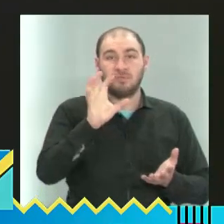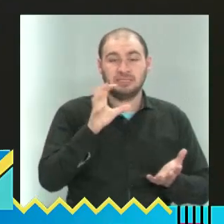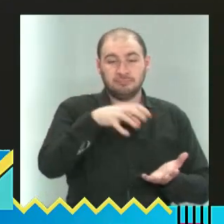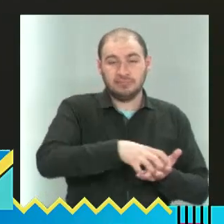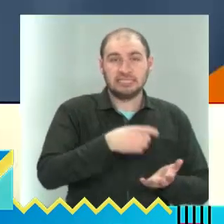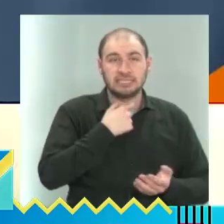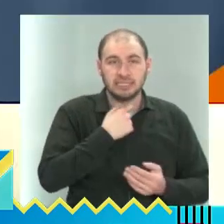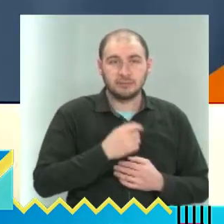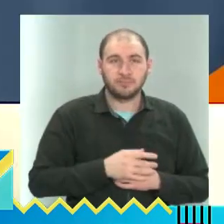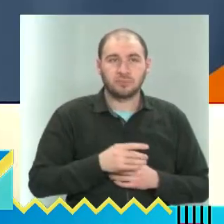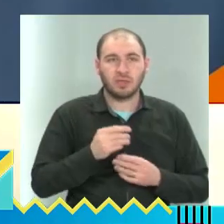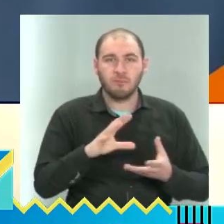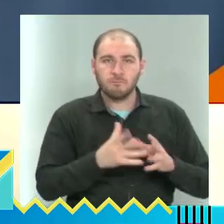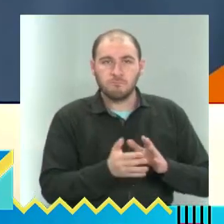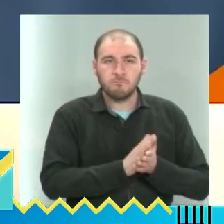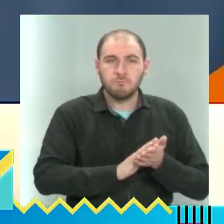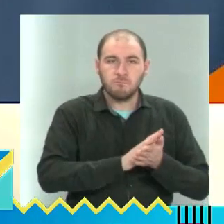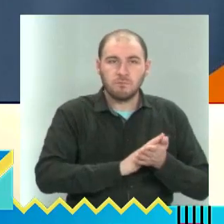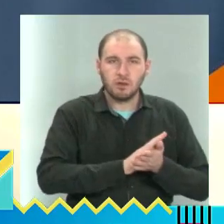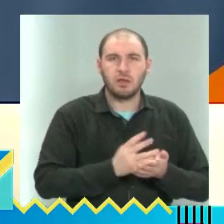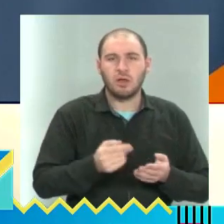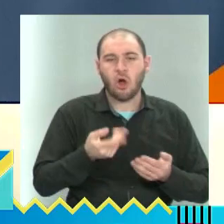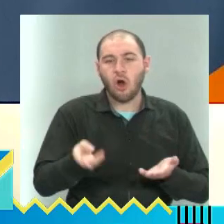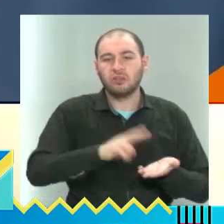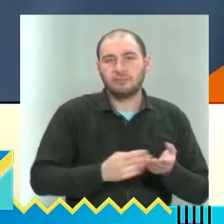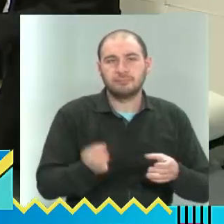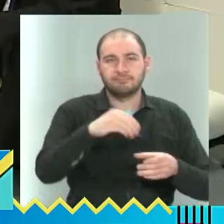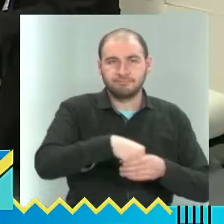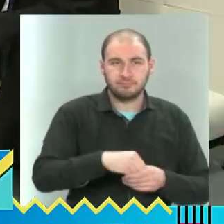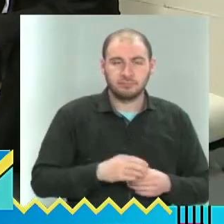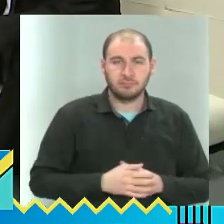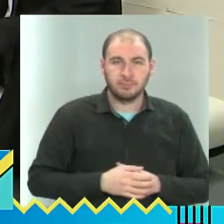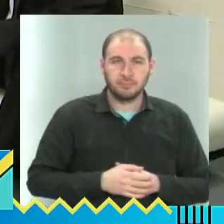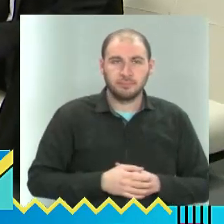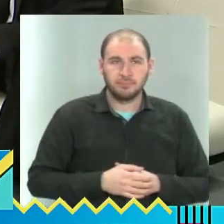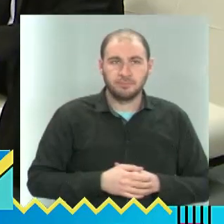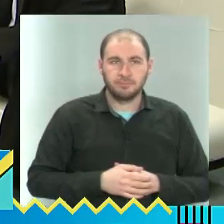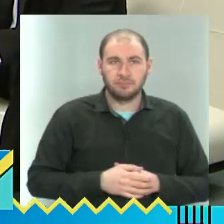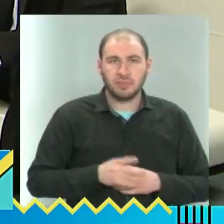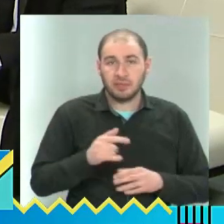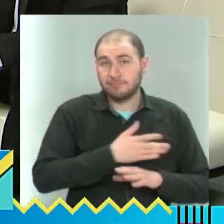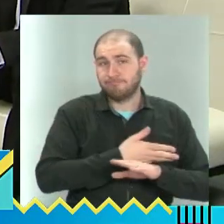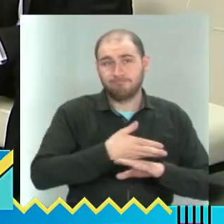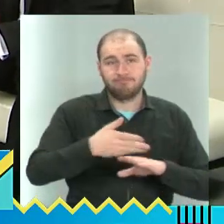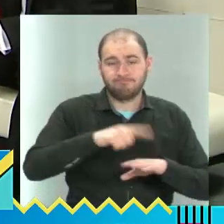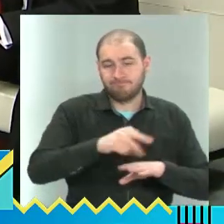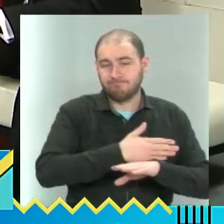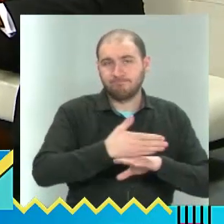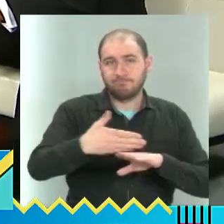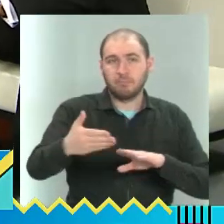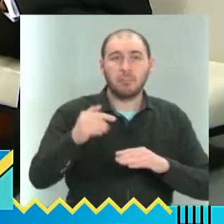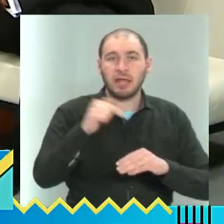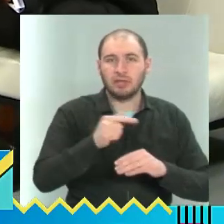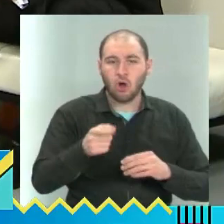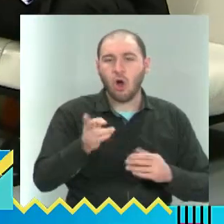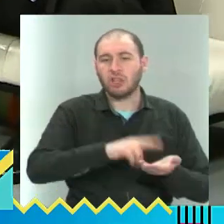provincia, y bueno, se le va buscando mecanismos para que puedan volver a reinsertarse, los cuales deben ser, digamos, sostenidos en el tiempo para que no vuelvan